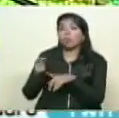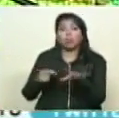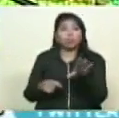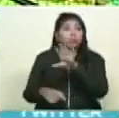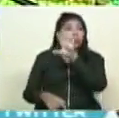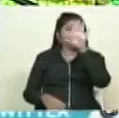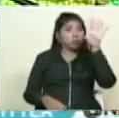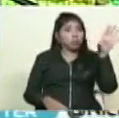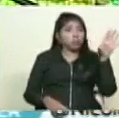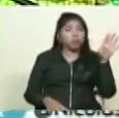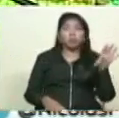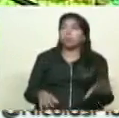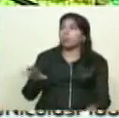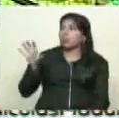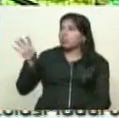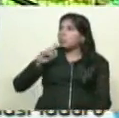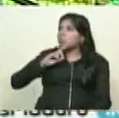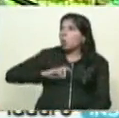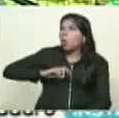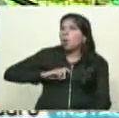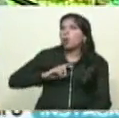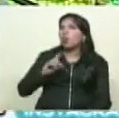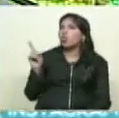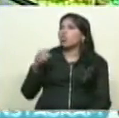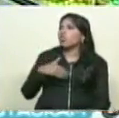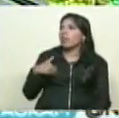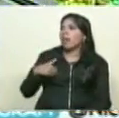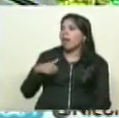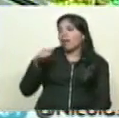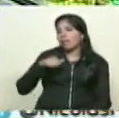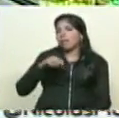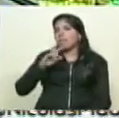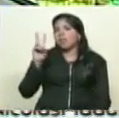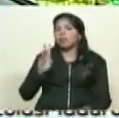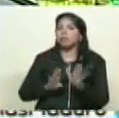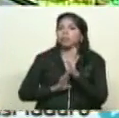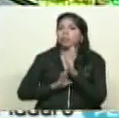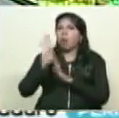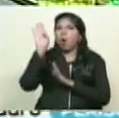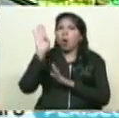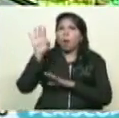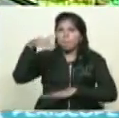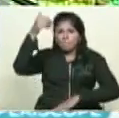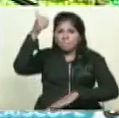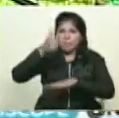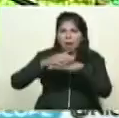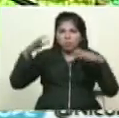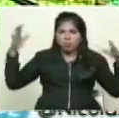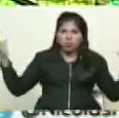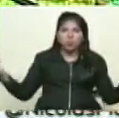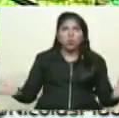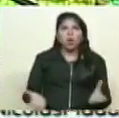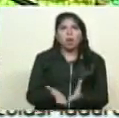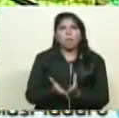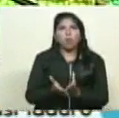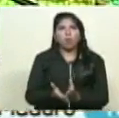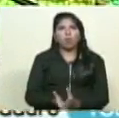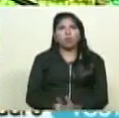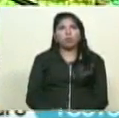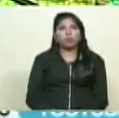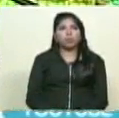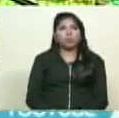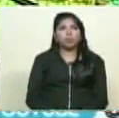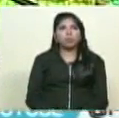occidentales nos odian y no quieren que Venezuela sea lo que vamos a hacer, una patria potencia que le ronquen